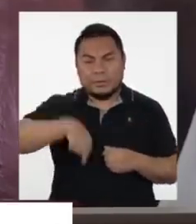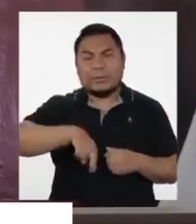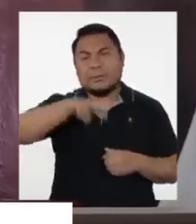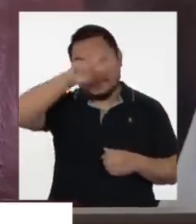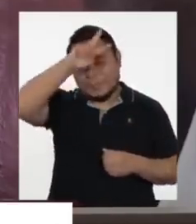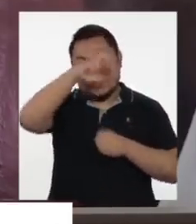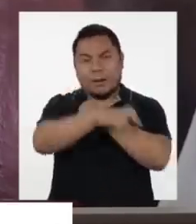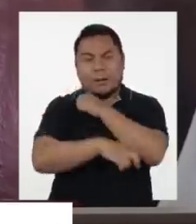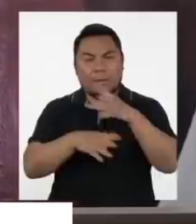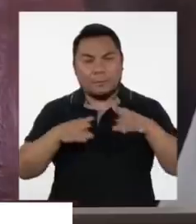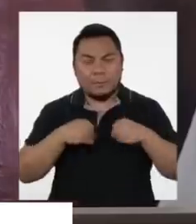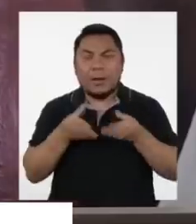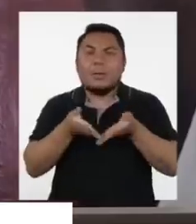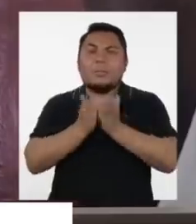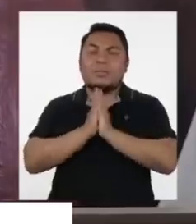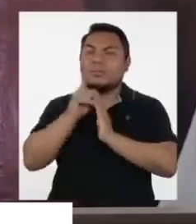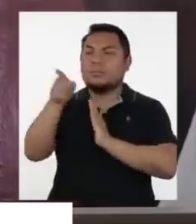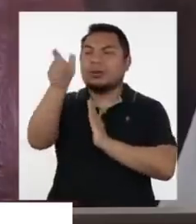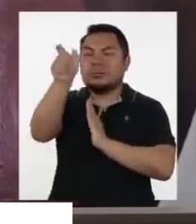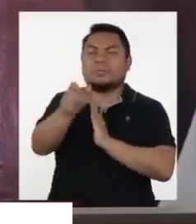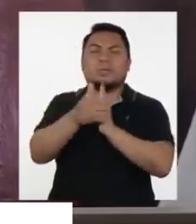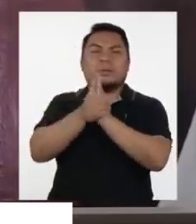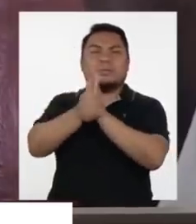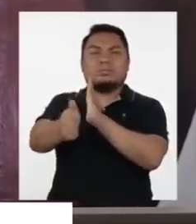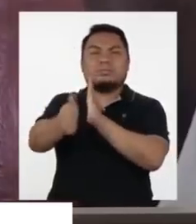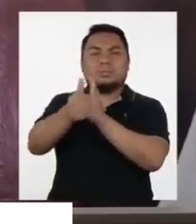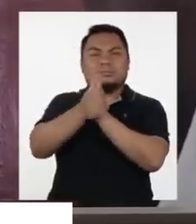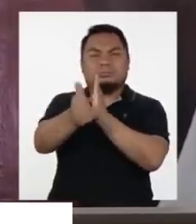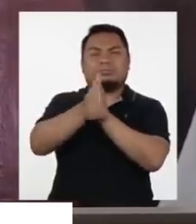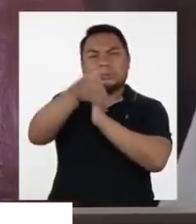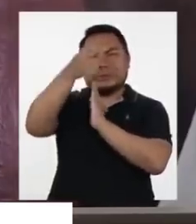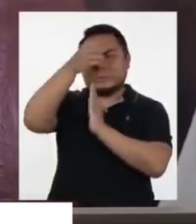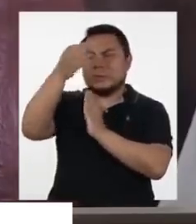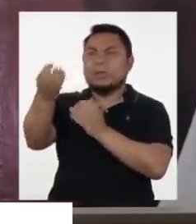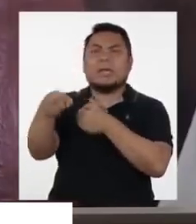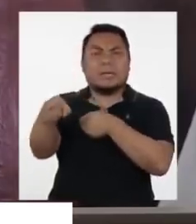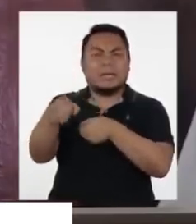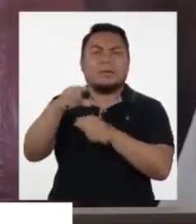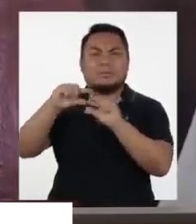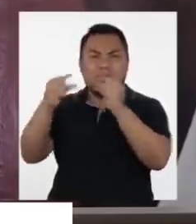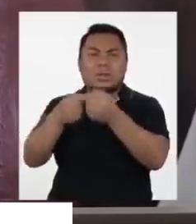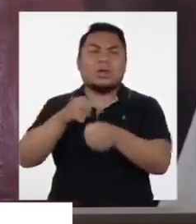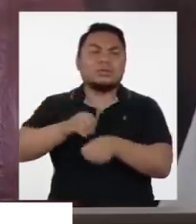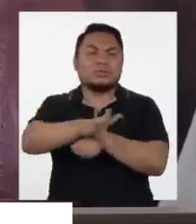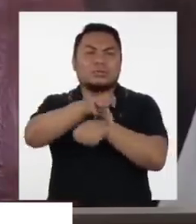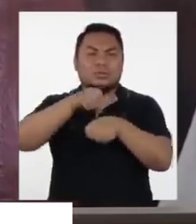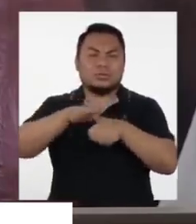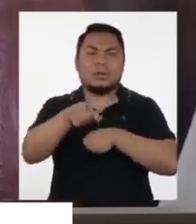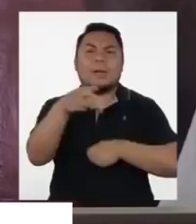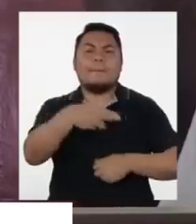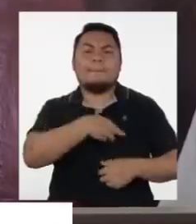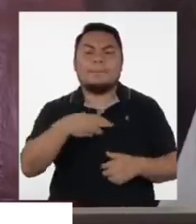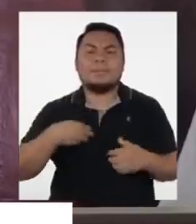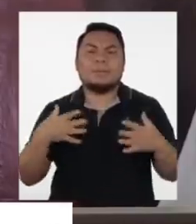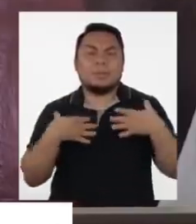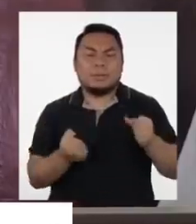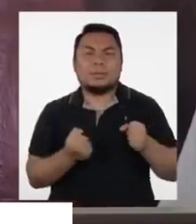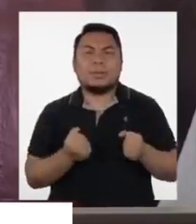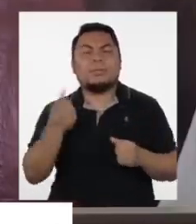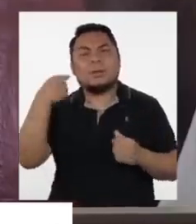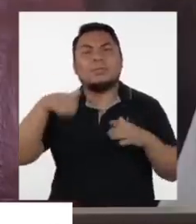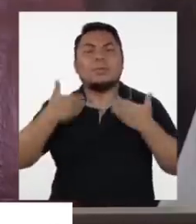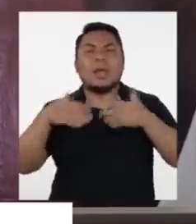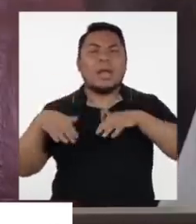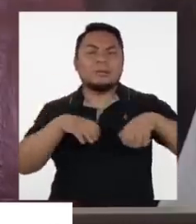a pedido de los expertos que asesoran al ministerio de salud para hacer una vano